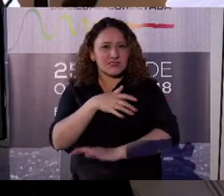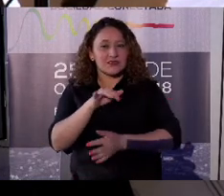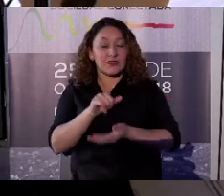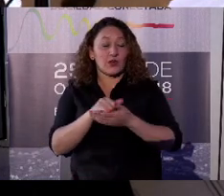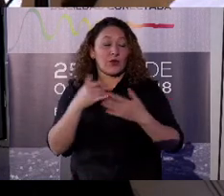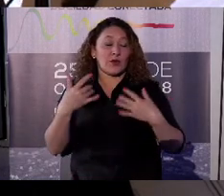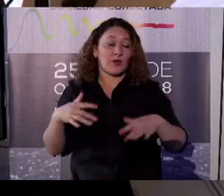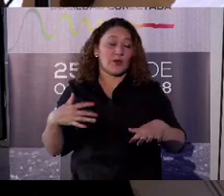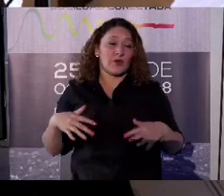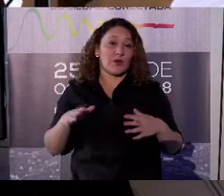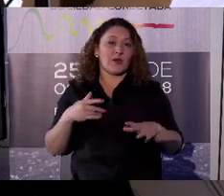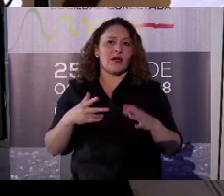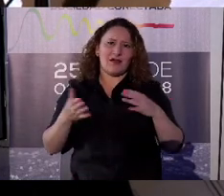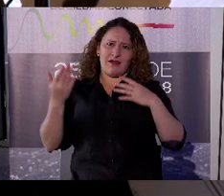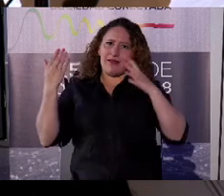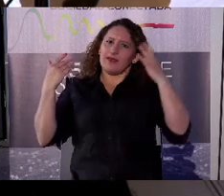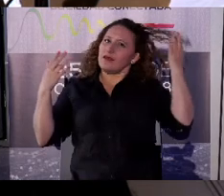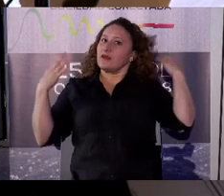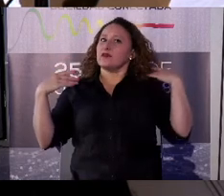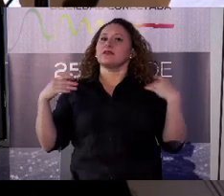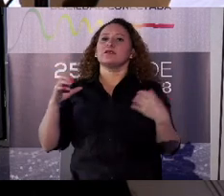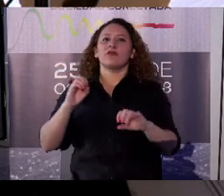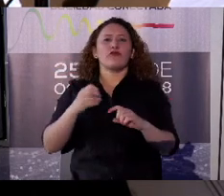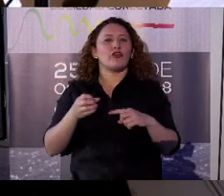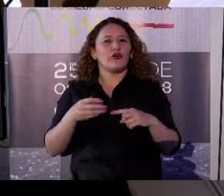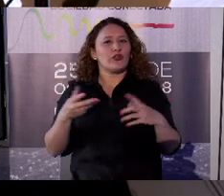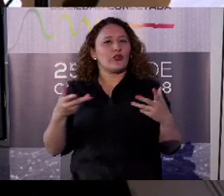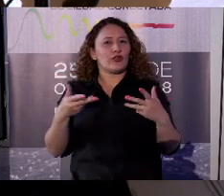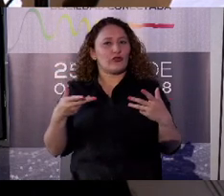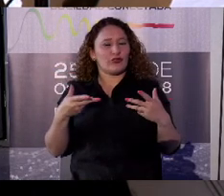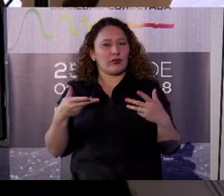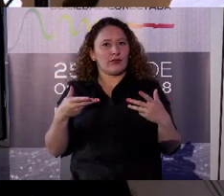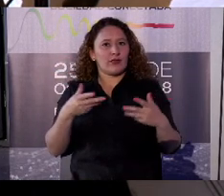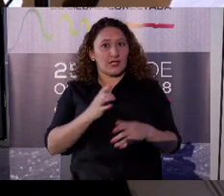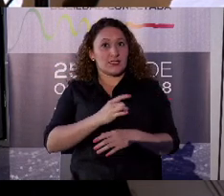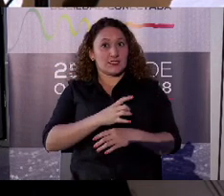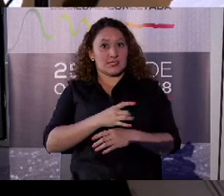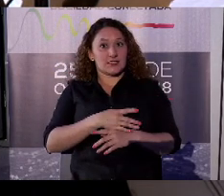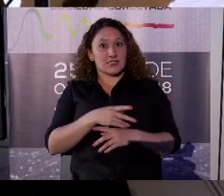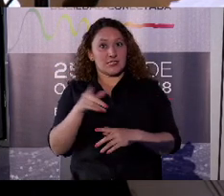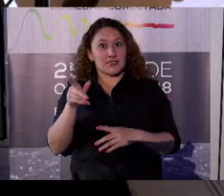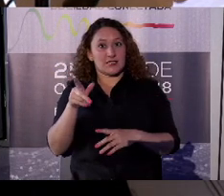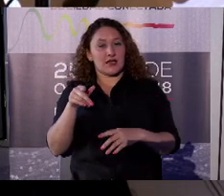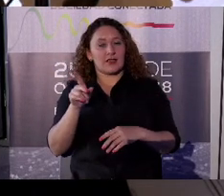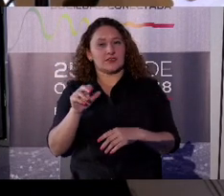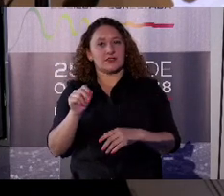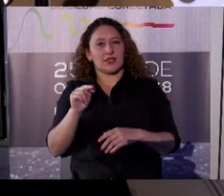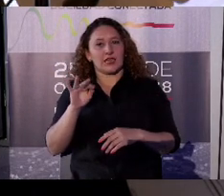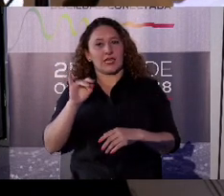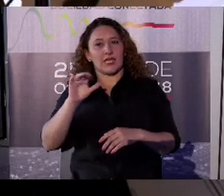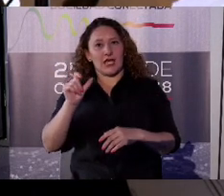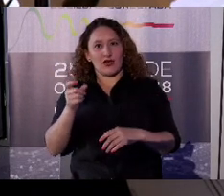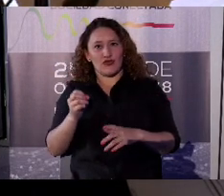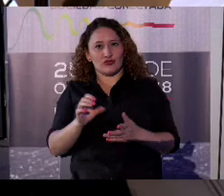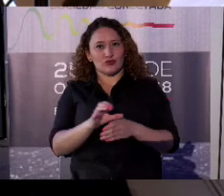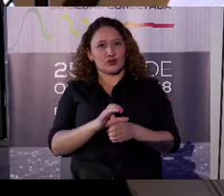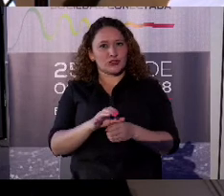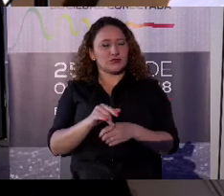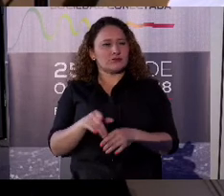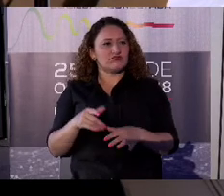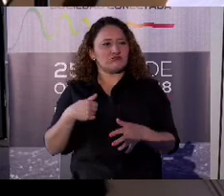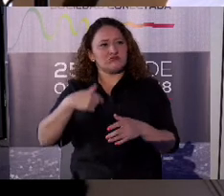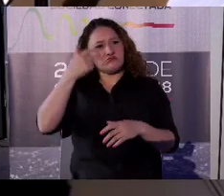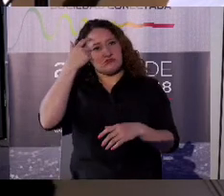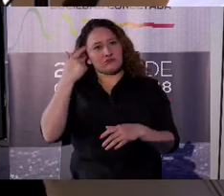lo comentaba hace unos días atrás en un foro en Santiago, que si yo tuviera que elegir, ¿no?, y tuviera que